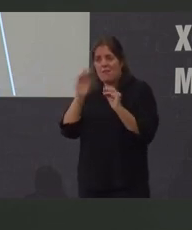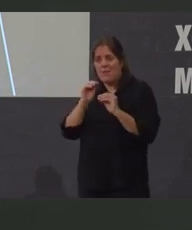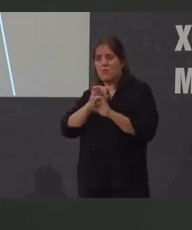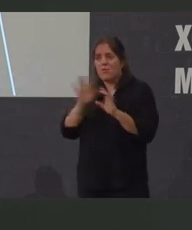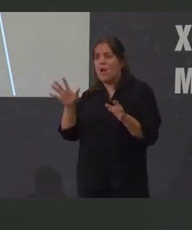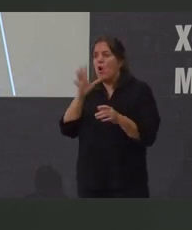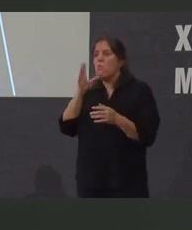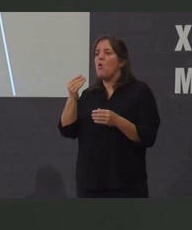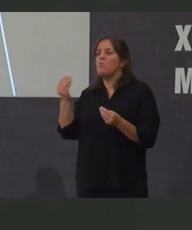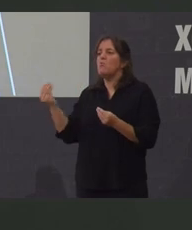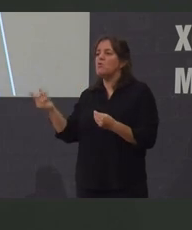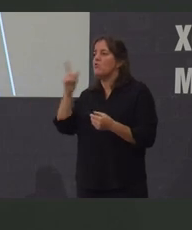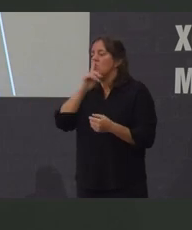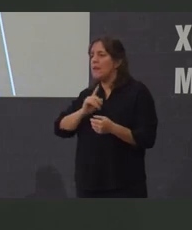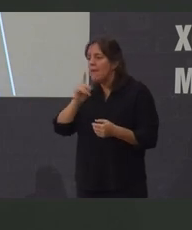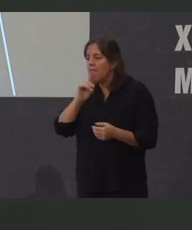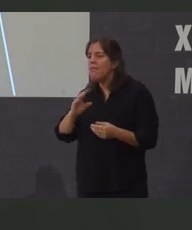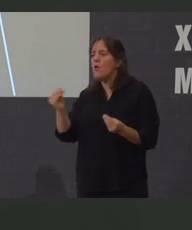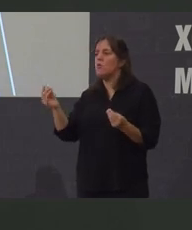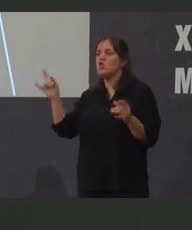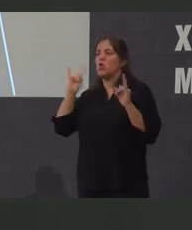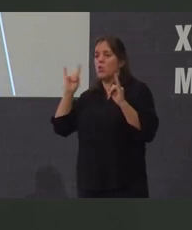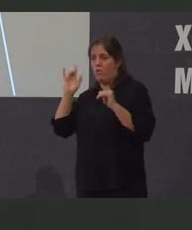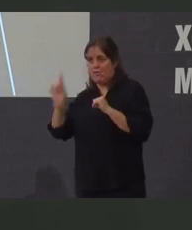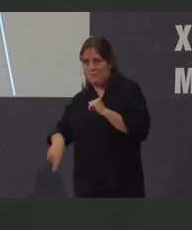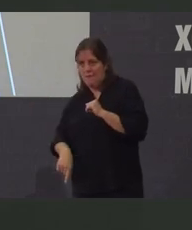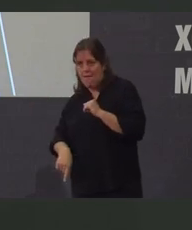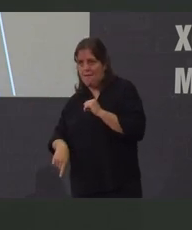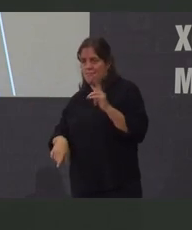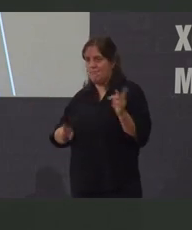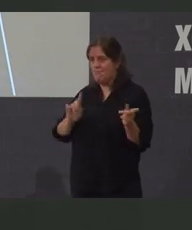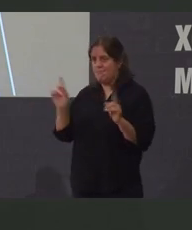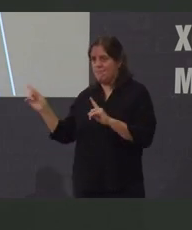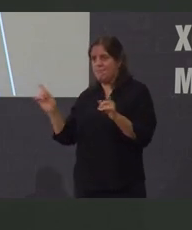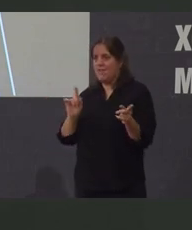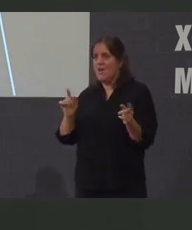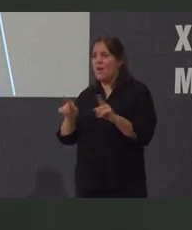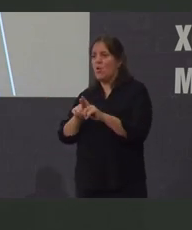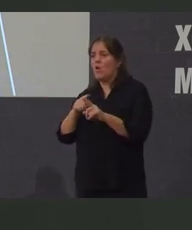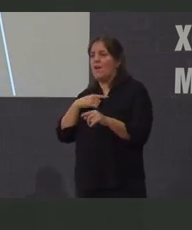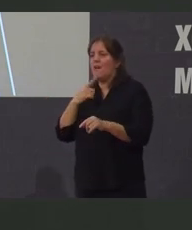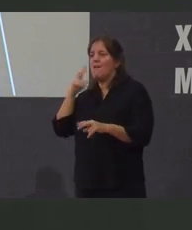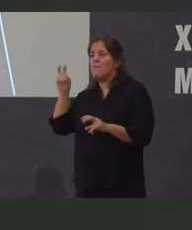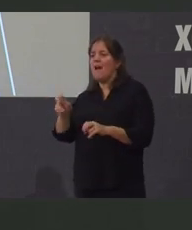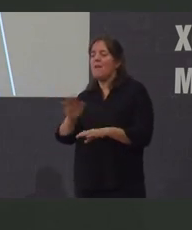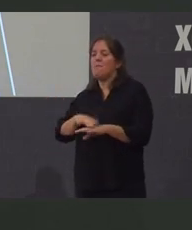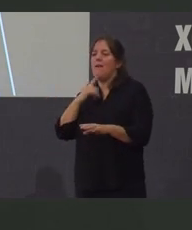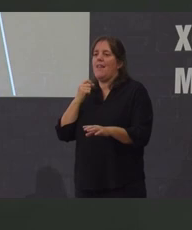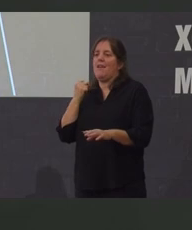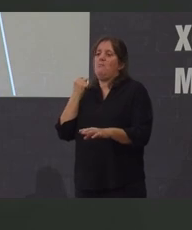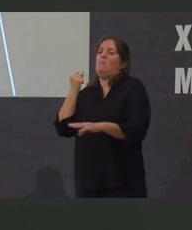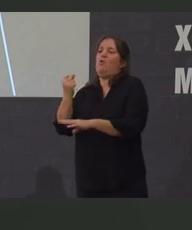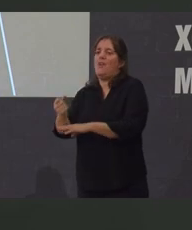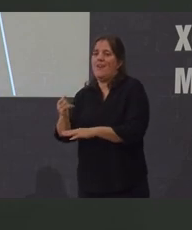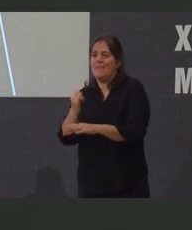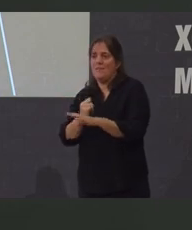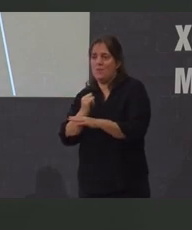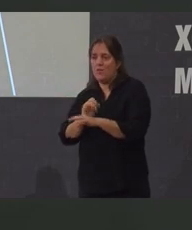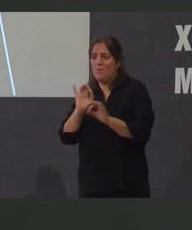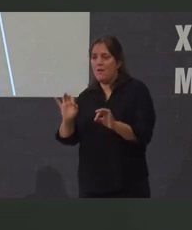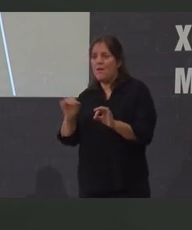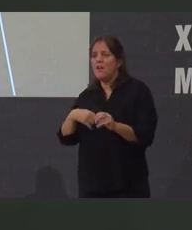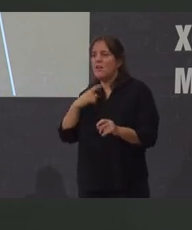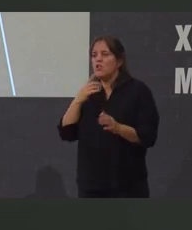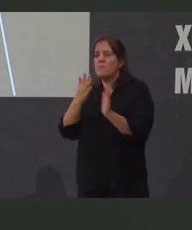moito silencio e tamén moito ruido que ás veces serve para fortalar esa institución. Entón, ter as cousas